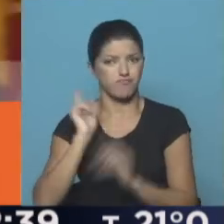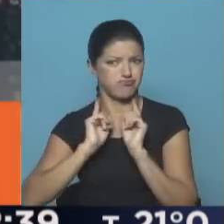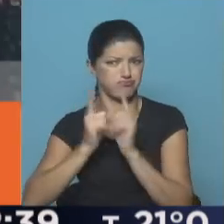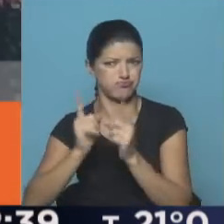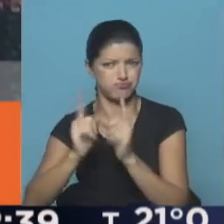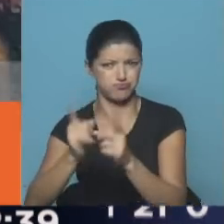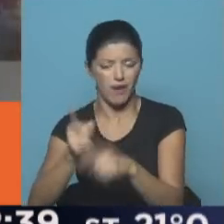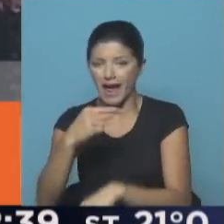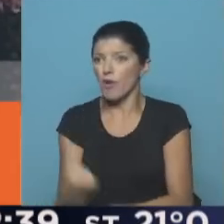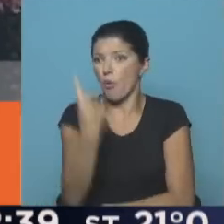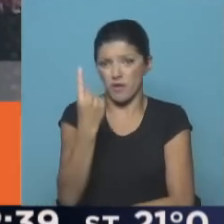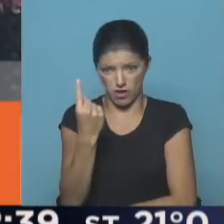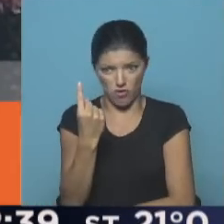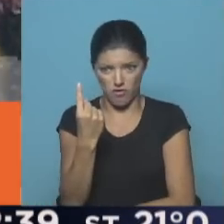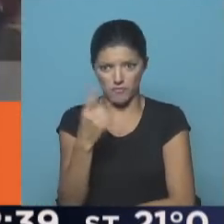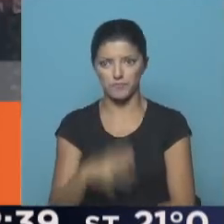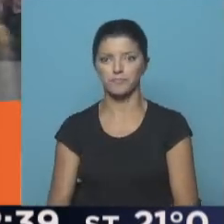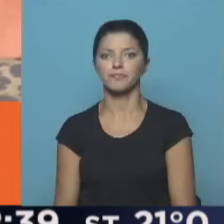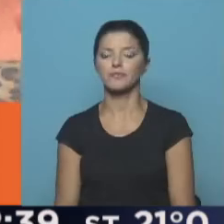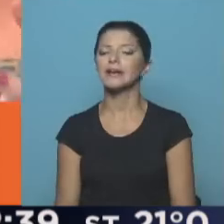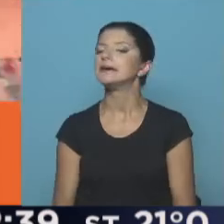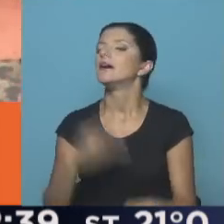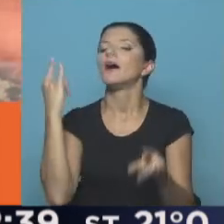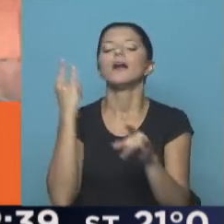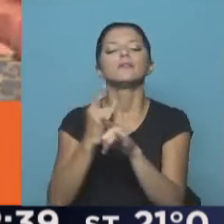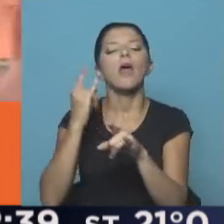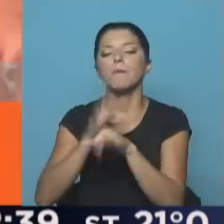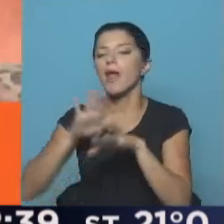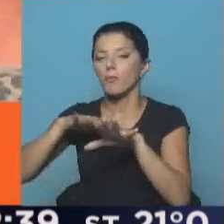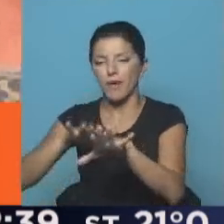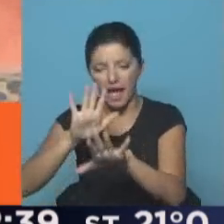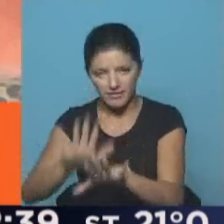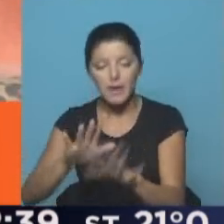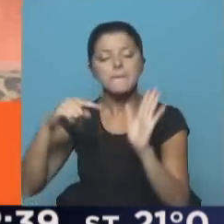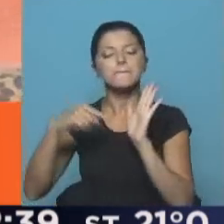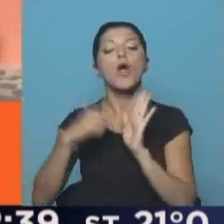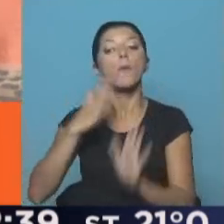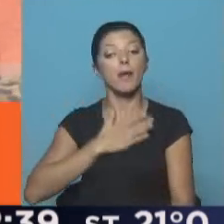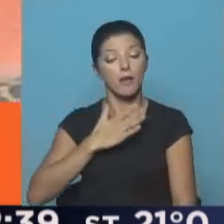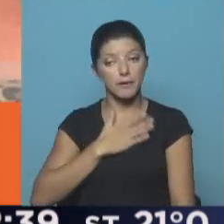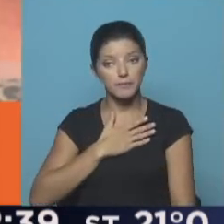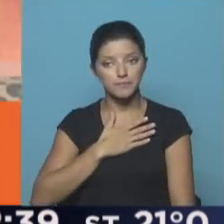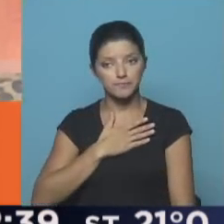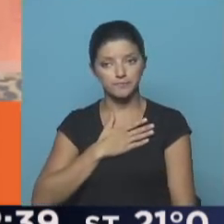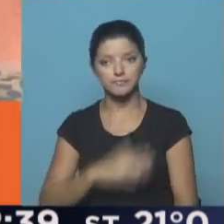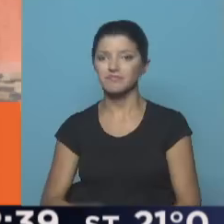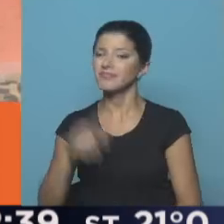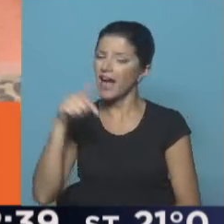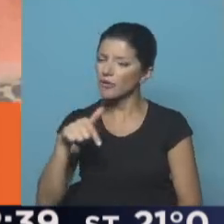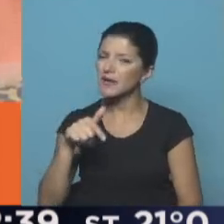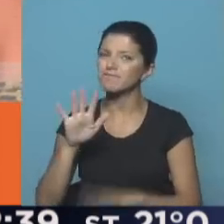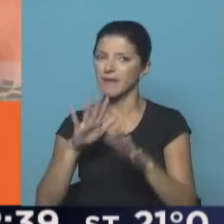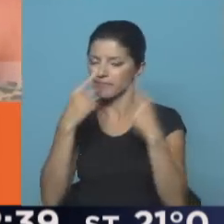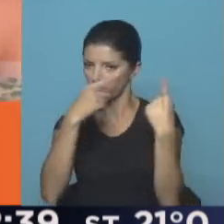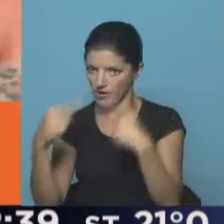mundo, casi el único en su tipo, siempre hay desfiles como el tipo. Pero yo diría que incluso esta vez no ha sido tan grave. Ahora, lo que